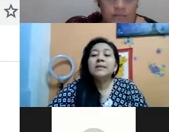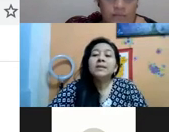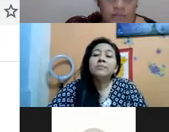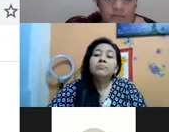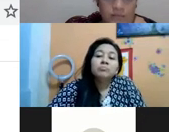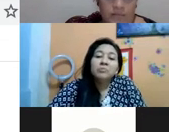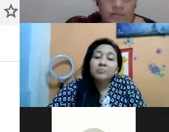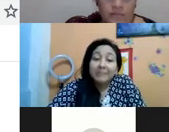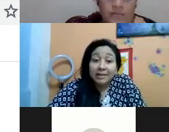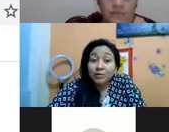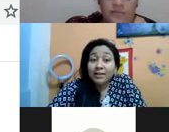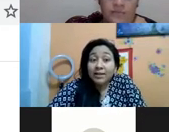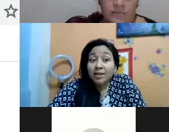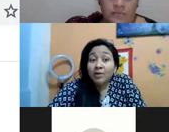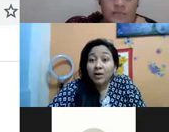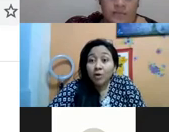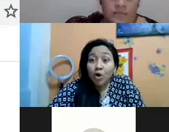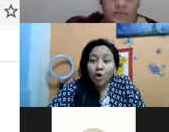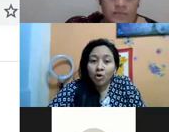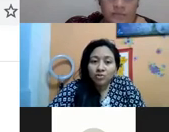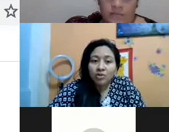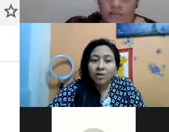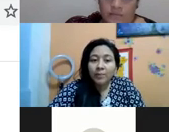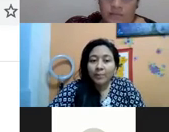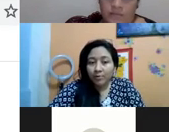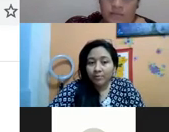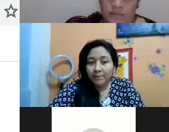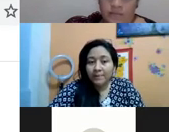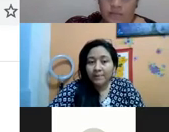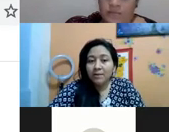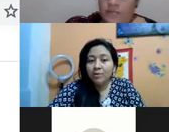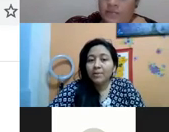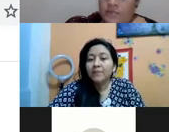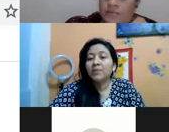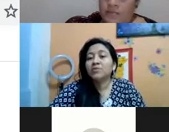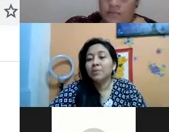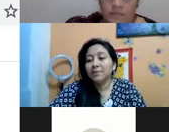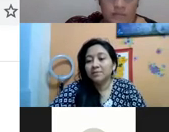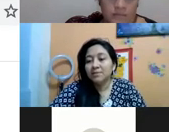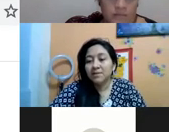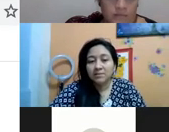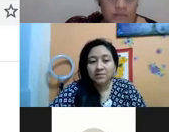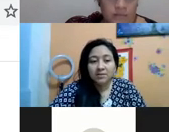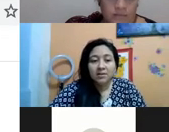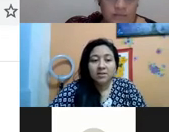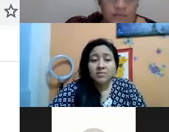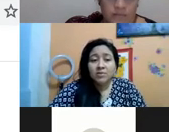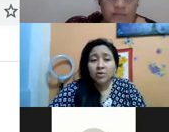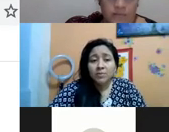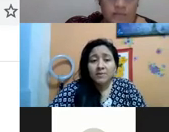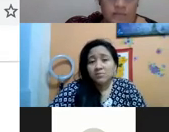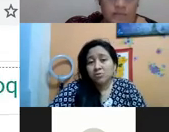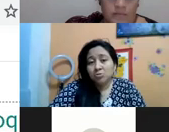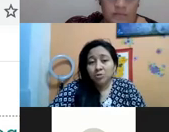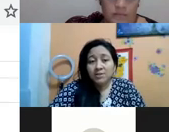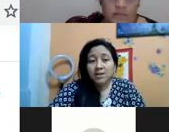Si resulta que quiero trabajar con ocho opciones, pues pongo espacios en blanco para tres opciones más, y así. Si no, no